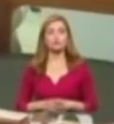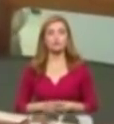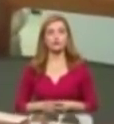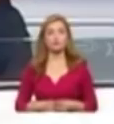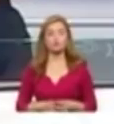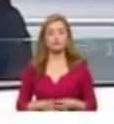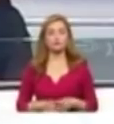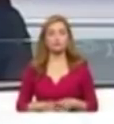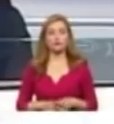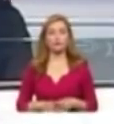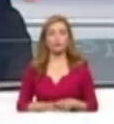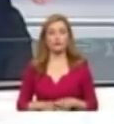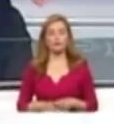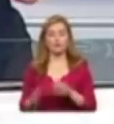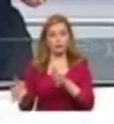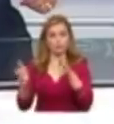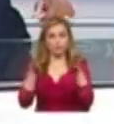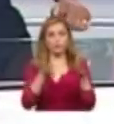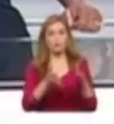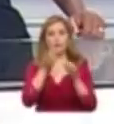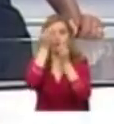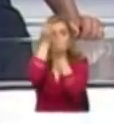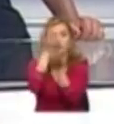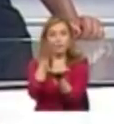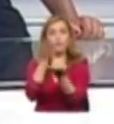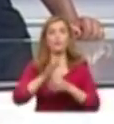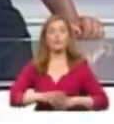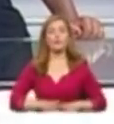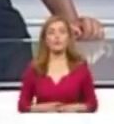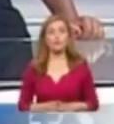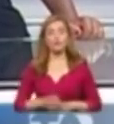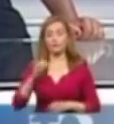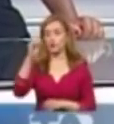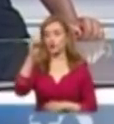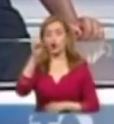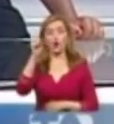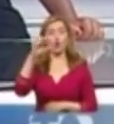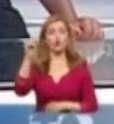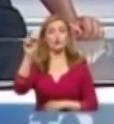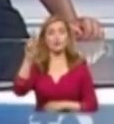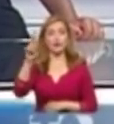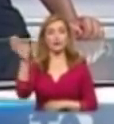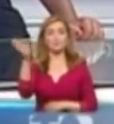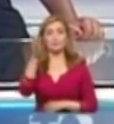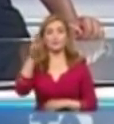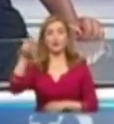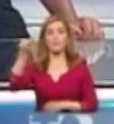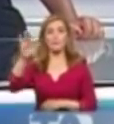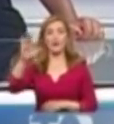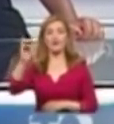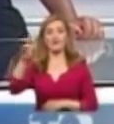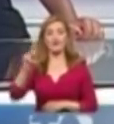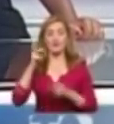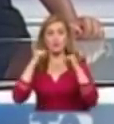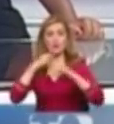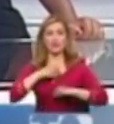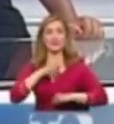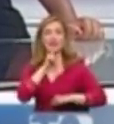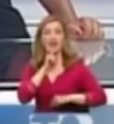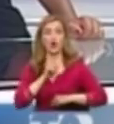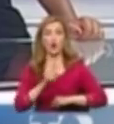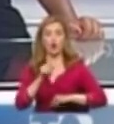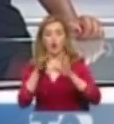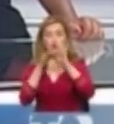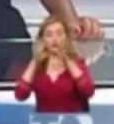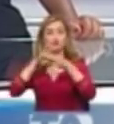horas. En otros temas les contamos, amigos. Óscar Patín, medallista olímpico juvenil, recorrió varios cantones de la